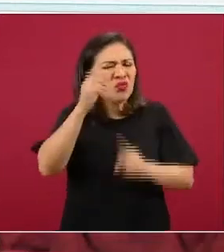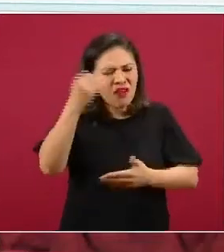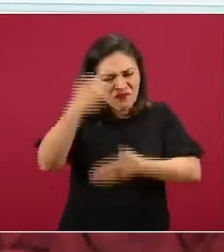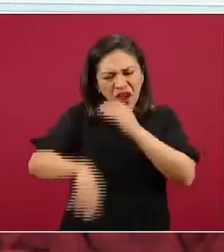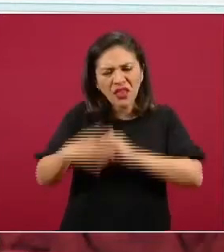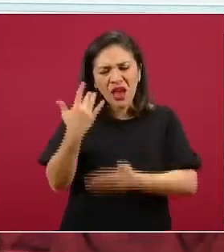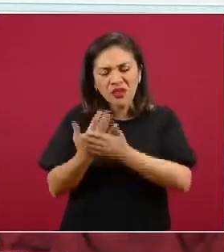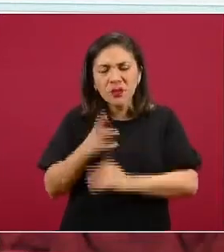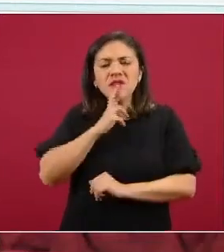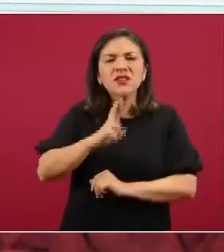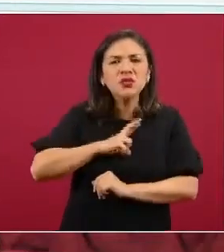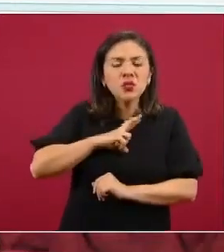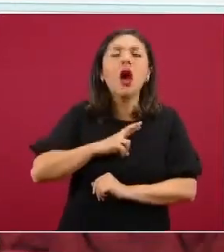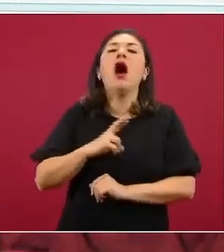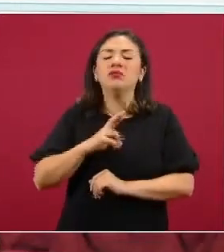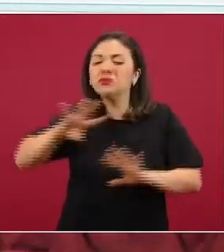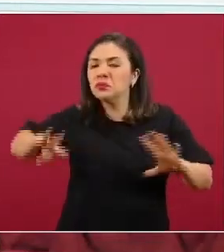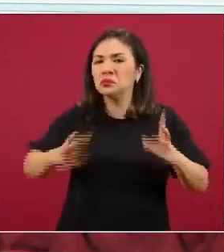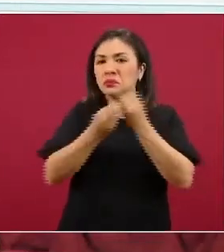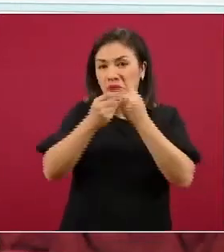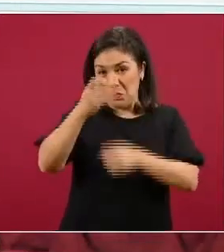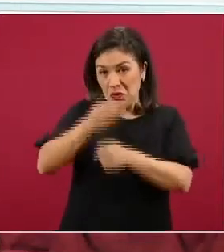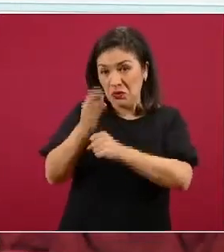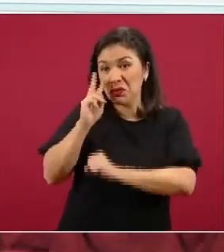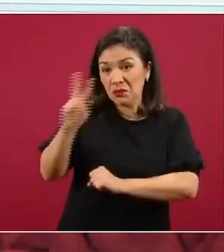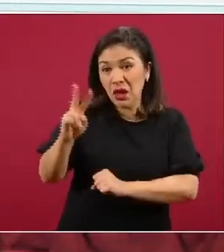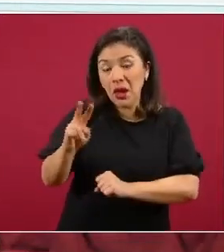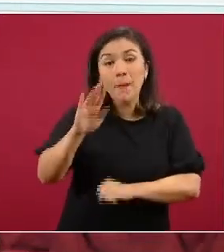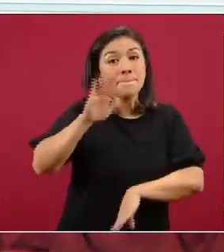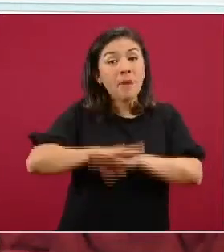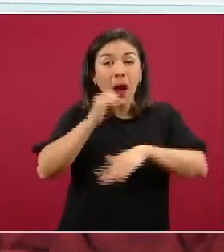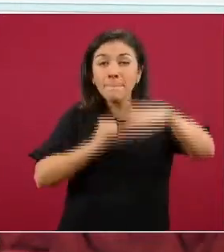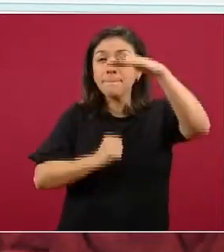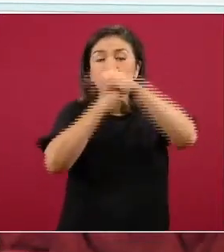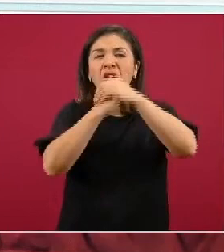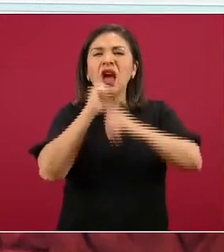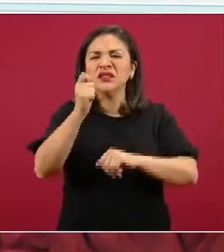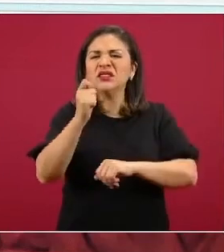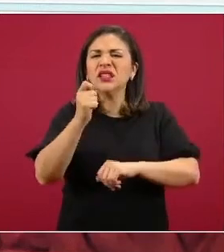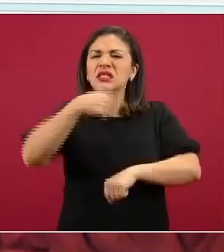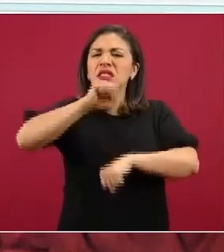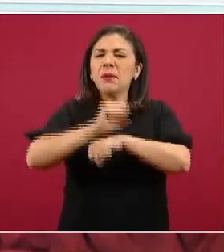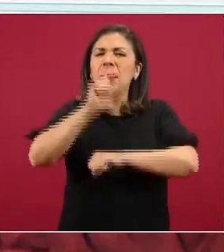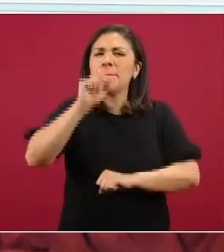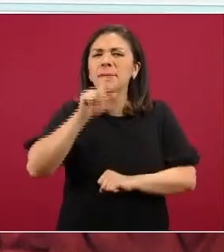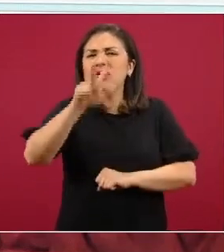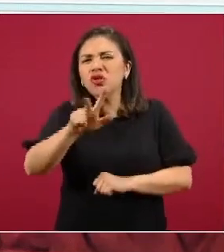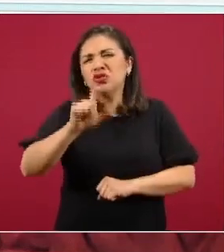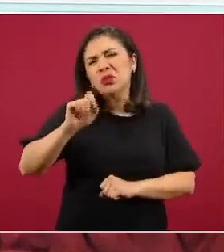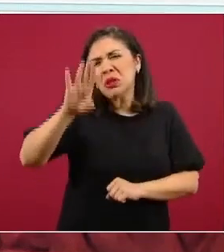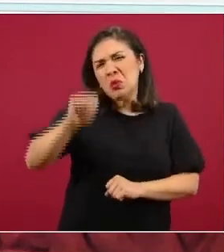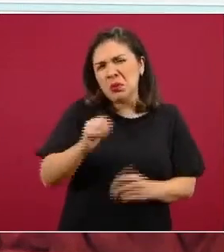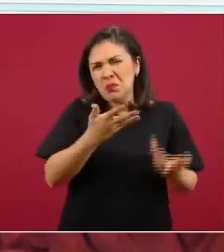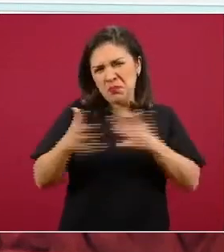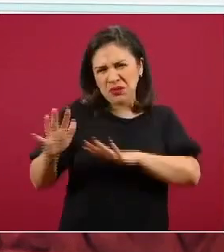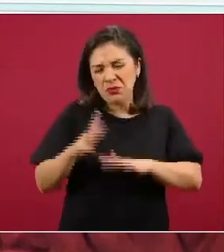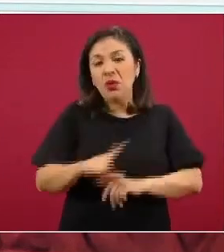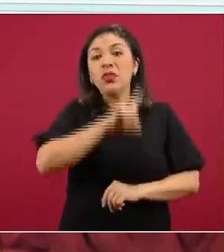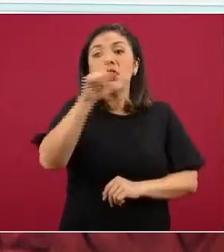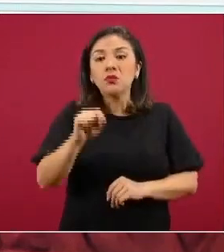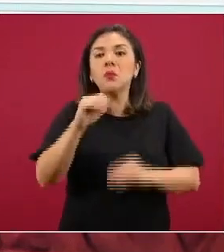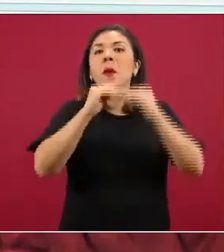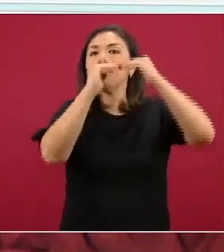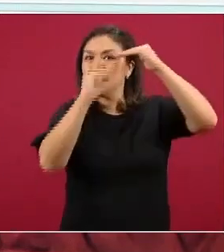en espera de resultados. Y como podemos ver, pues el pico máximo se logró más o menos en la semana 28-29, después